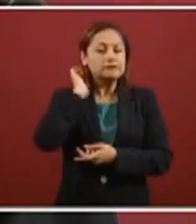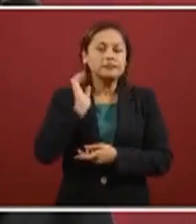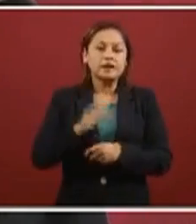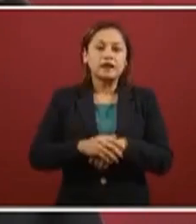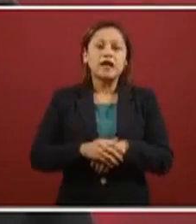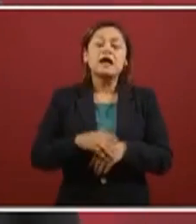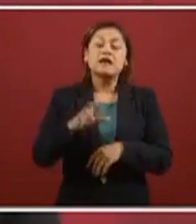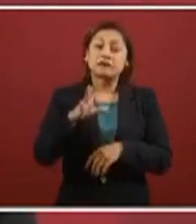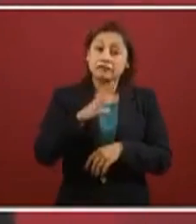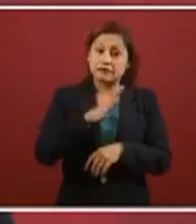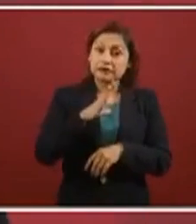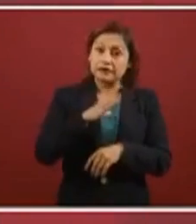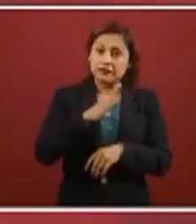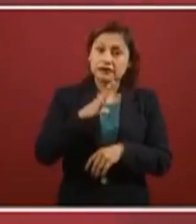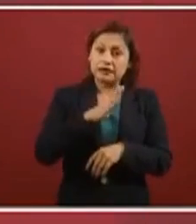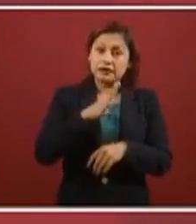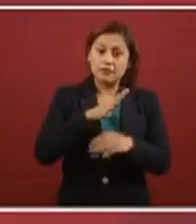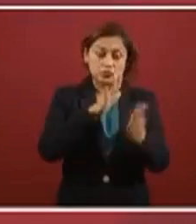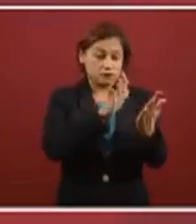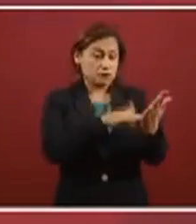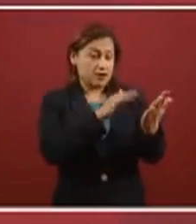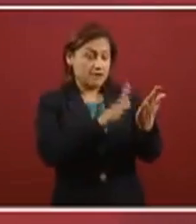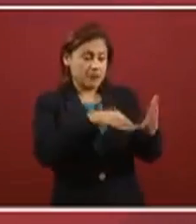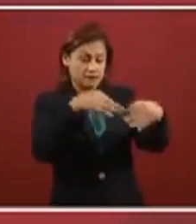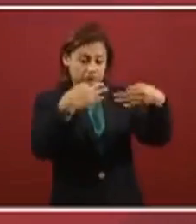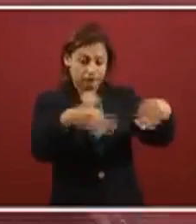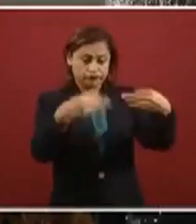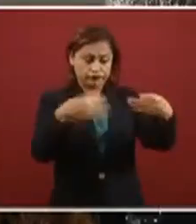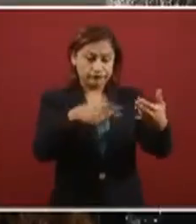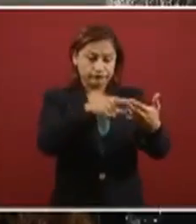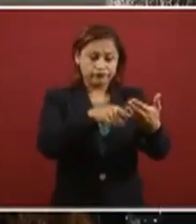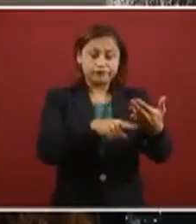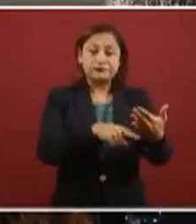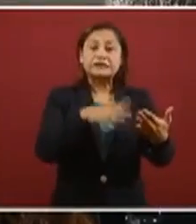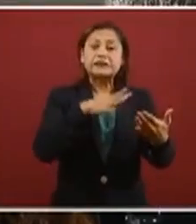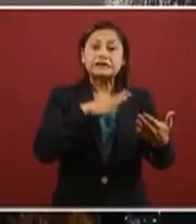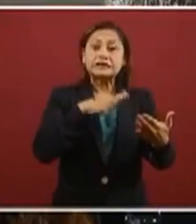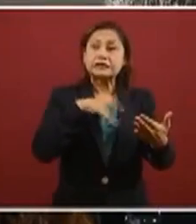documentos en donde se le pedía a autoridades de Brasil que